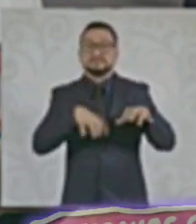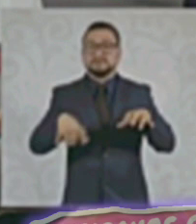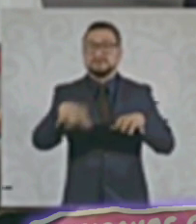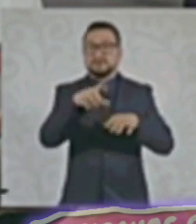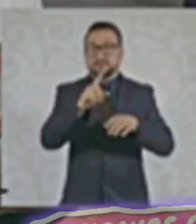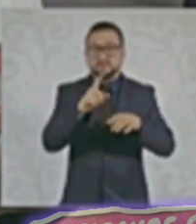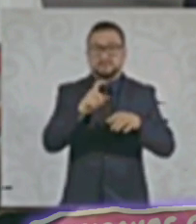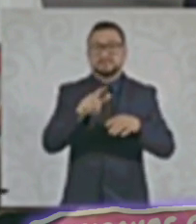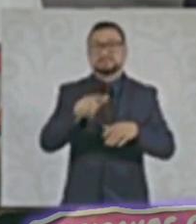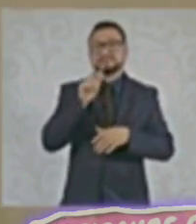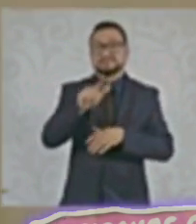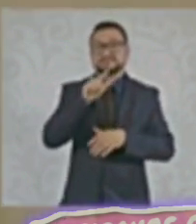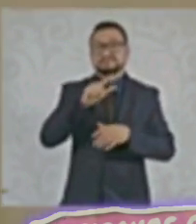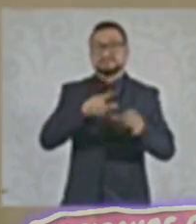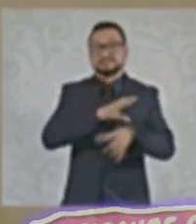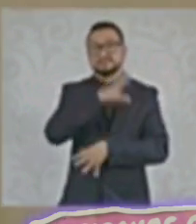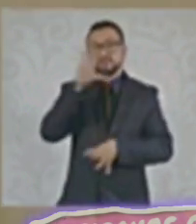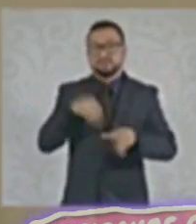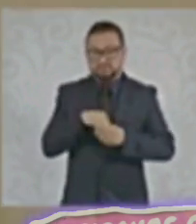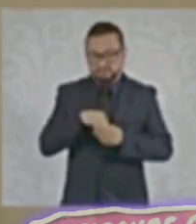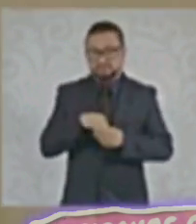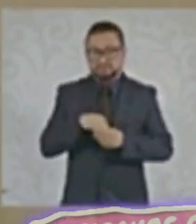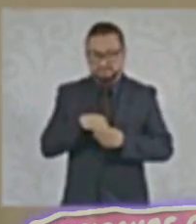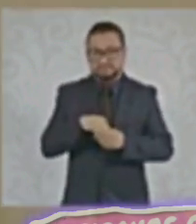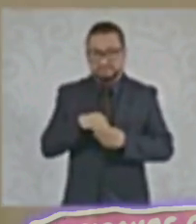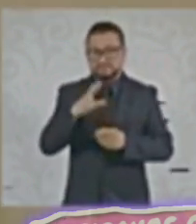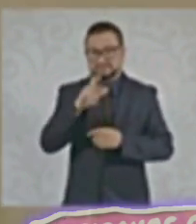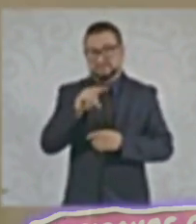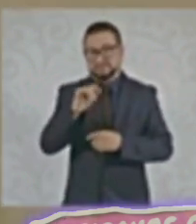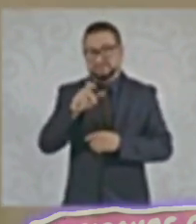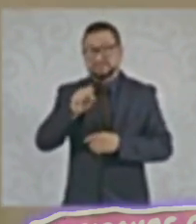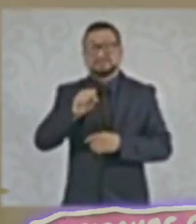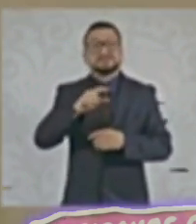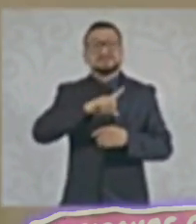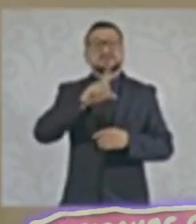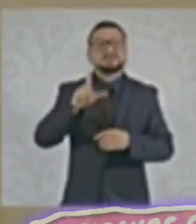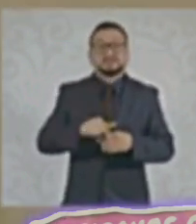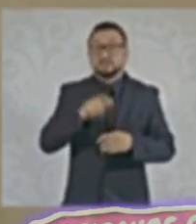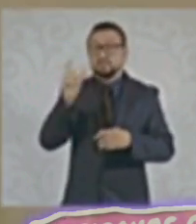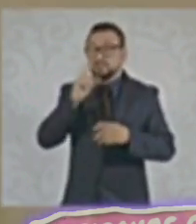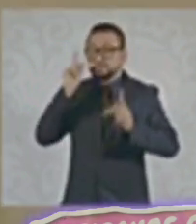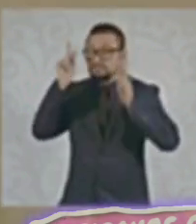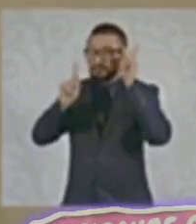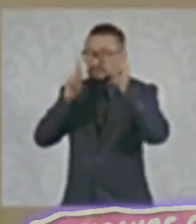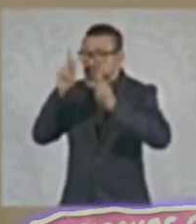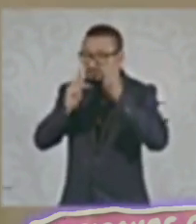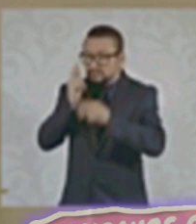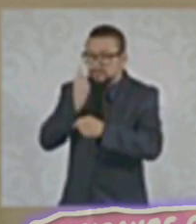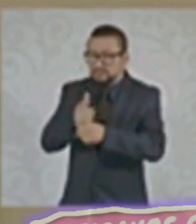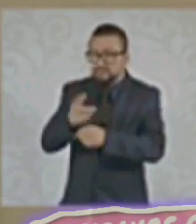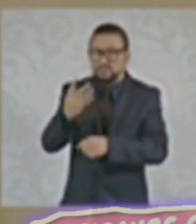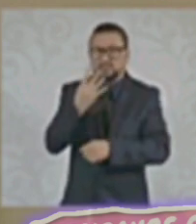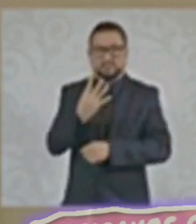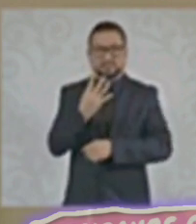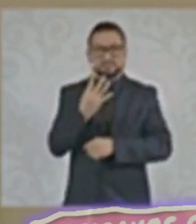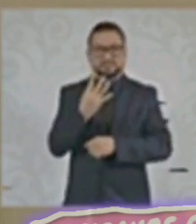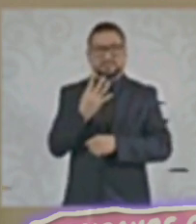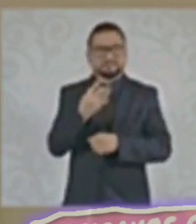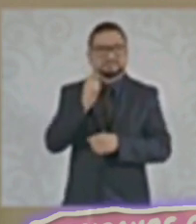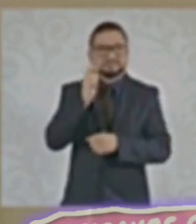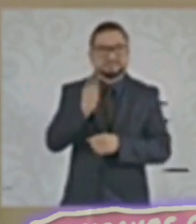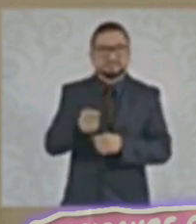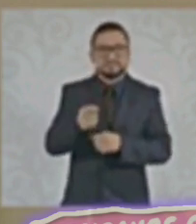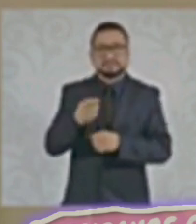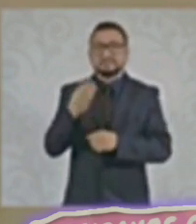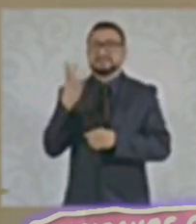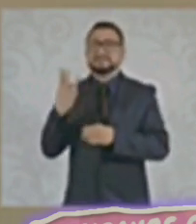hay 17 en total, ahorita vamos a ver, y cuando se hizo una visita se encontraron solo 4, quiere decir que destrozaron al